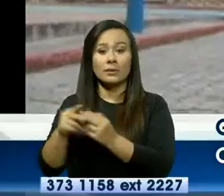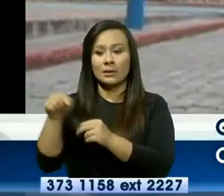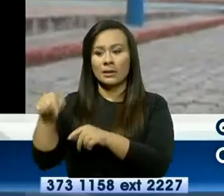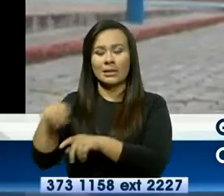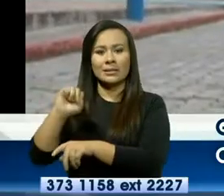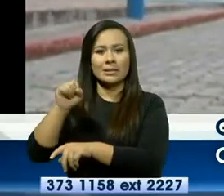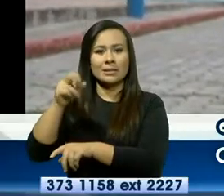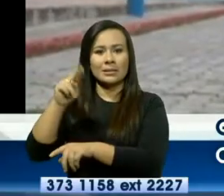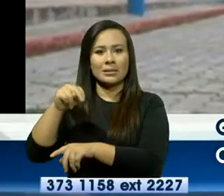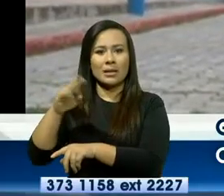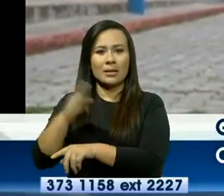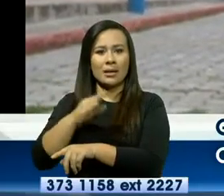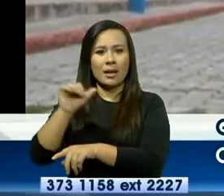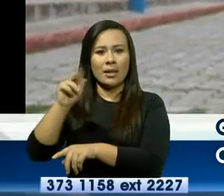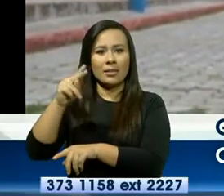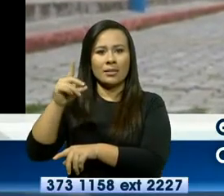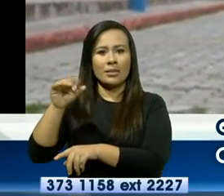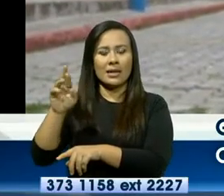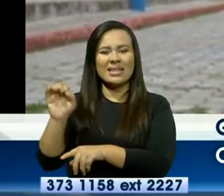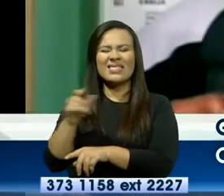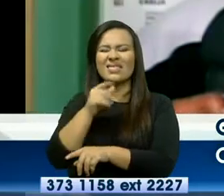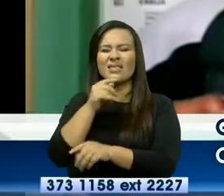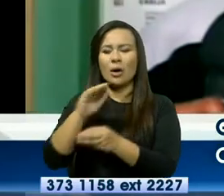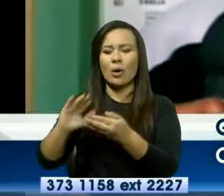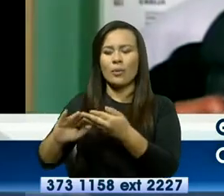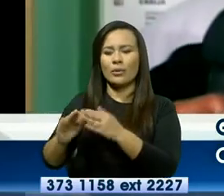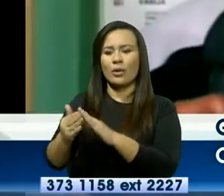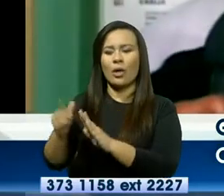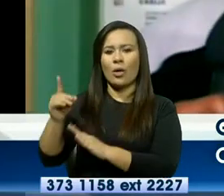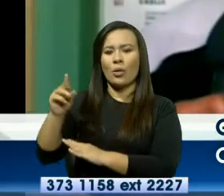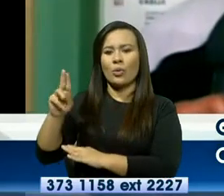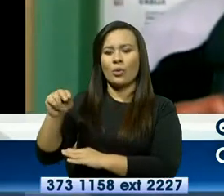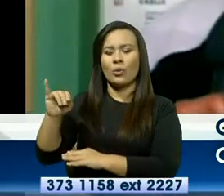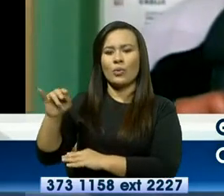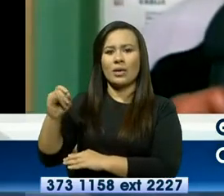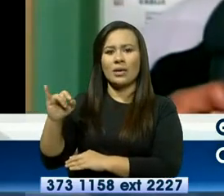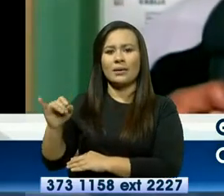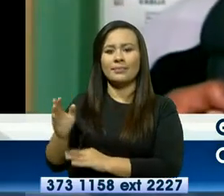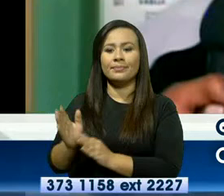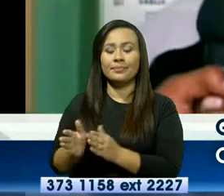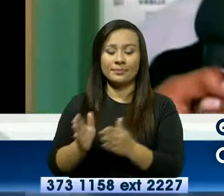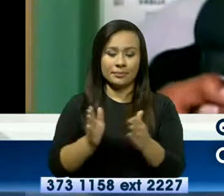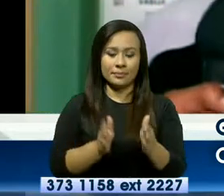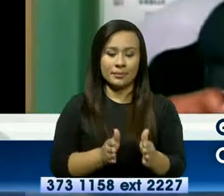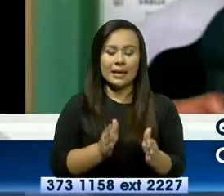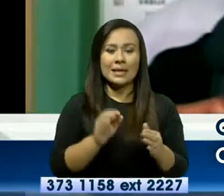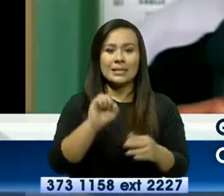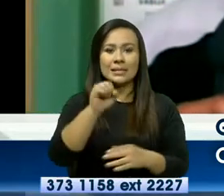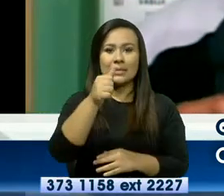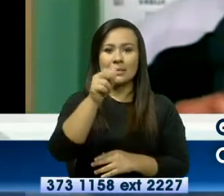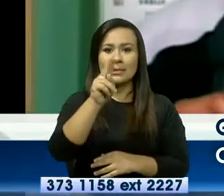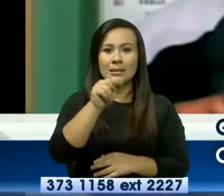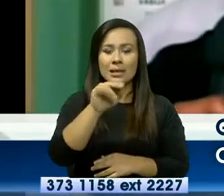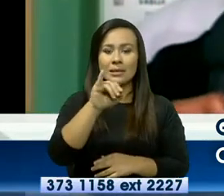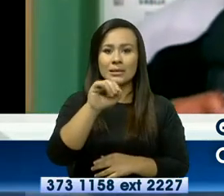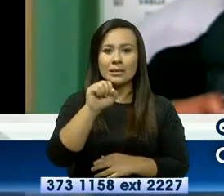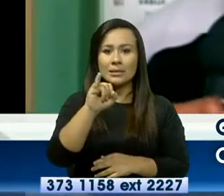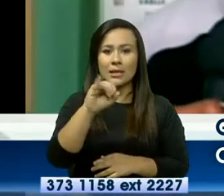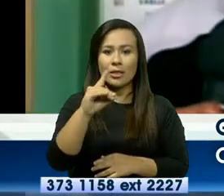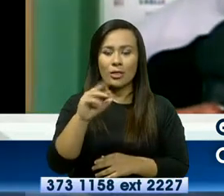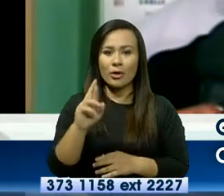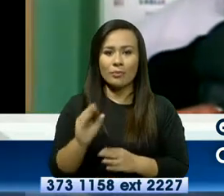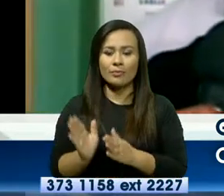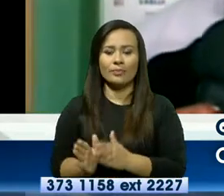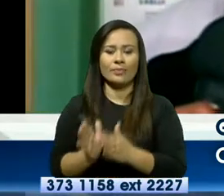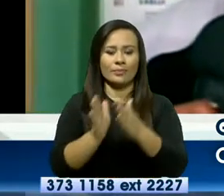Andrés, que pertenecen los Dungis, sí, más arriba en San Isidro, los Patulúes, viniendo por acá por